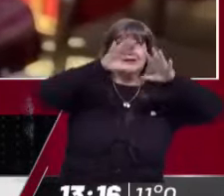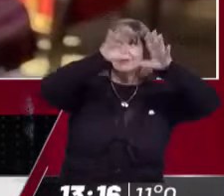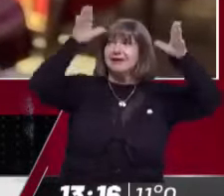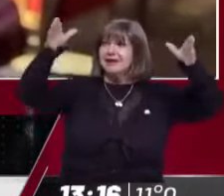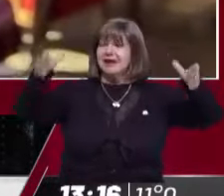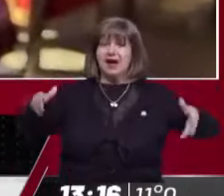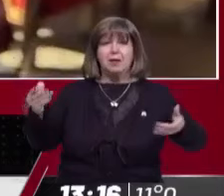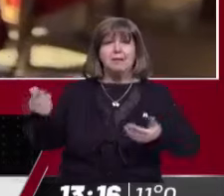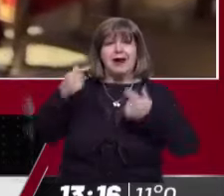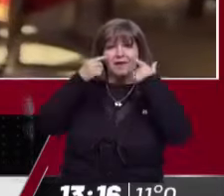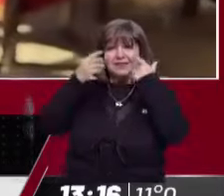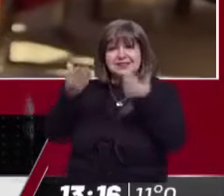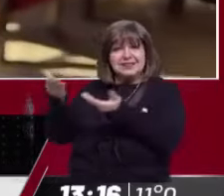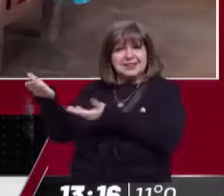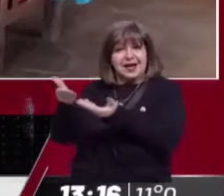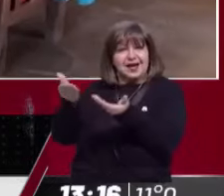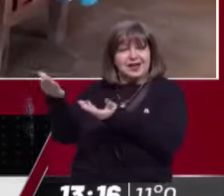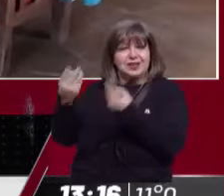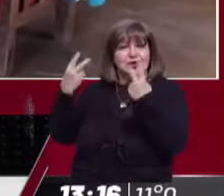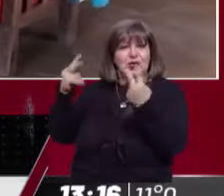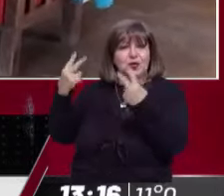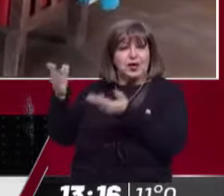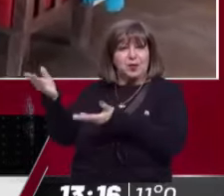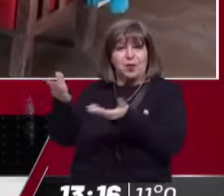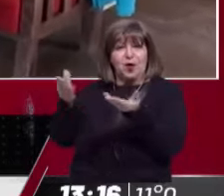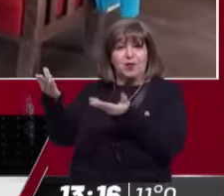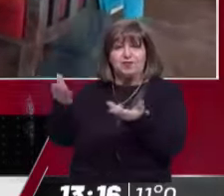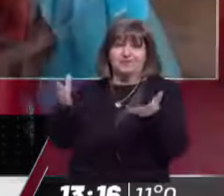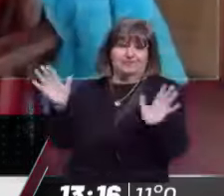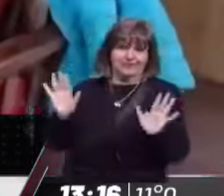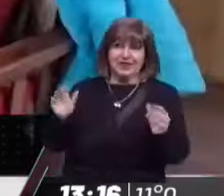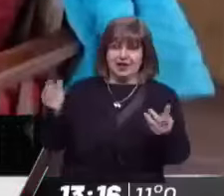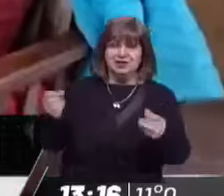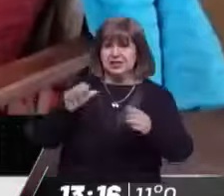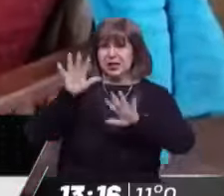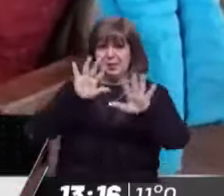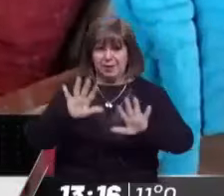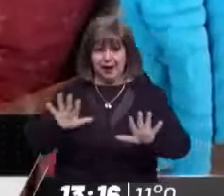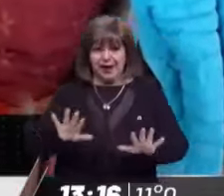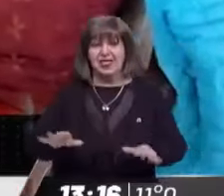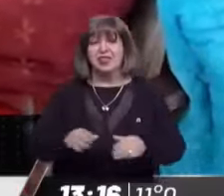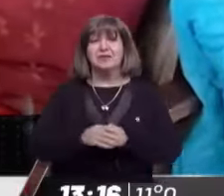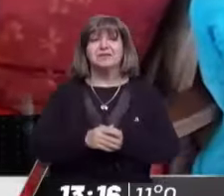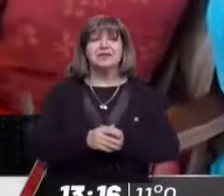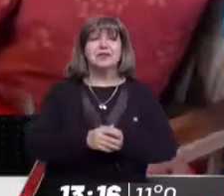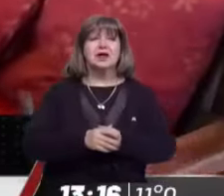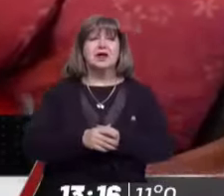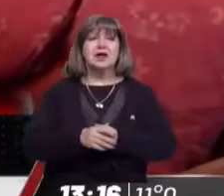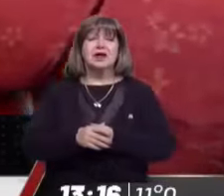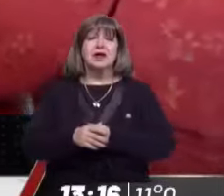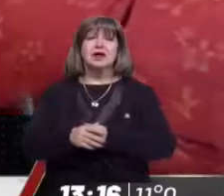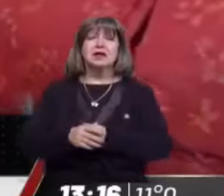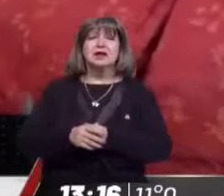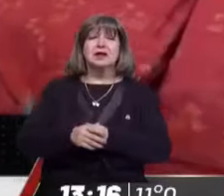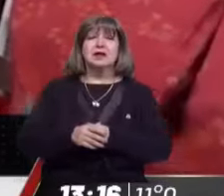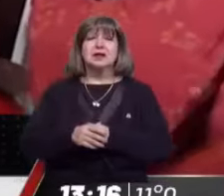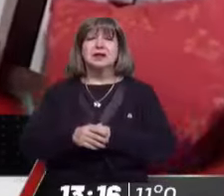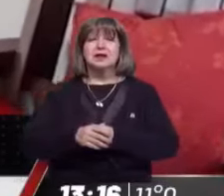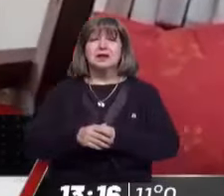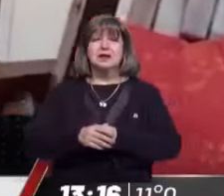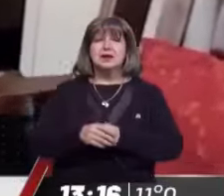mundo, y que sea más fácil llegar y estar cómodo en ese lugar, ¿no? Julián, y ya voy a presentar, lo pueden estar viendo en imágenes, y ya voy a presentar la